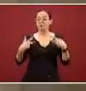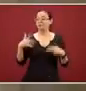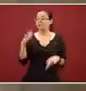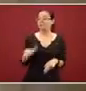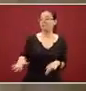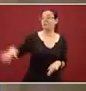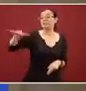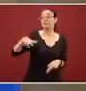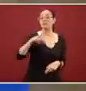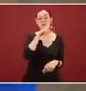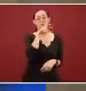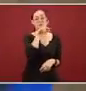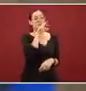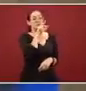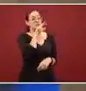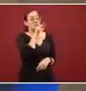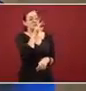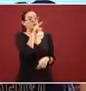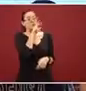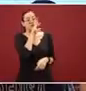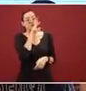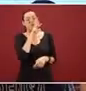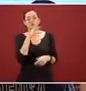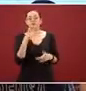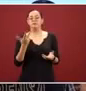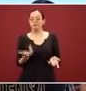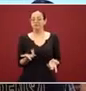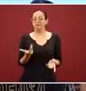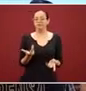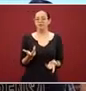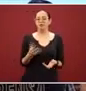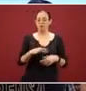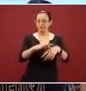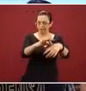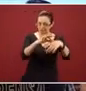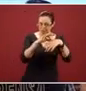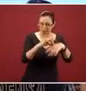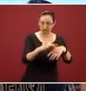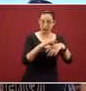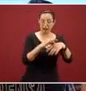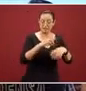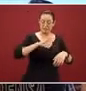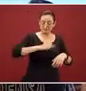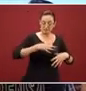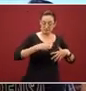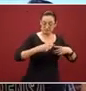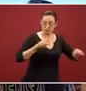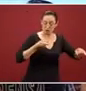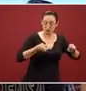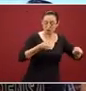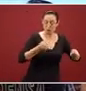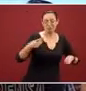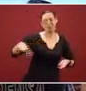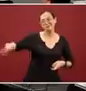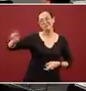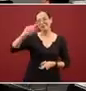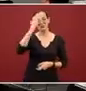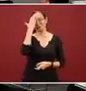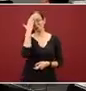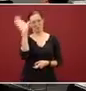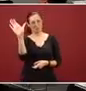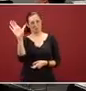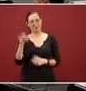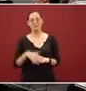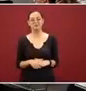legítima, está separada de lo que puede ser la realidad técnica del control de una epidemia. Y esto es lo que